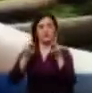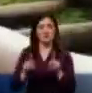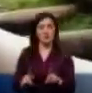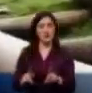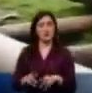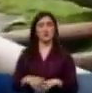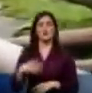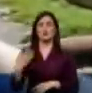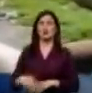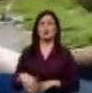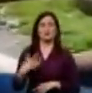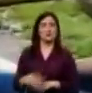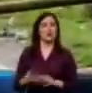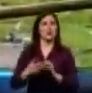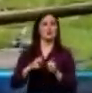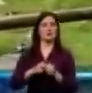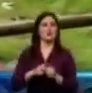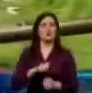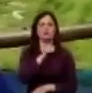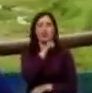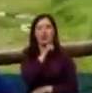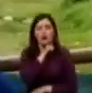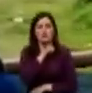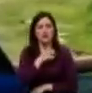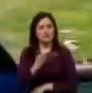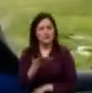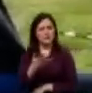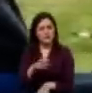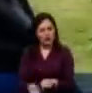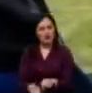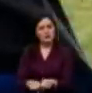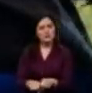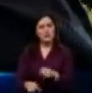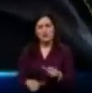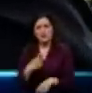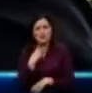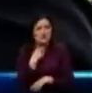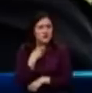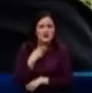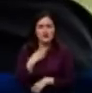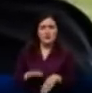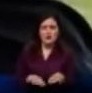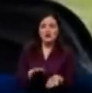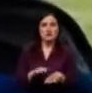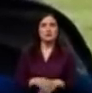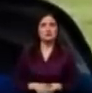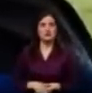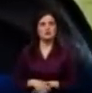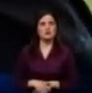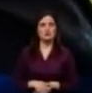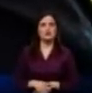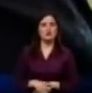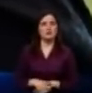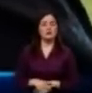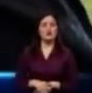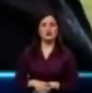también estamos invadidos de gente de mal vivir que causan daño, temor a los transeúntes, como usted ve. Esta es la quebrada